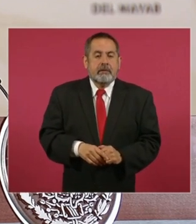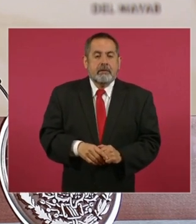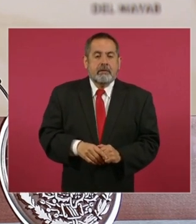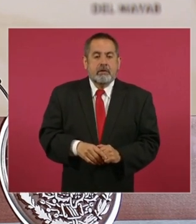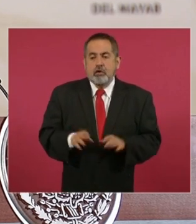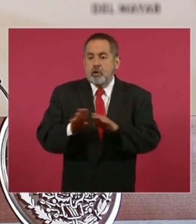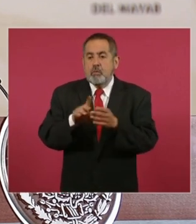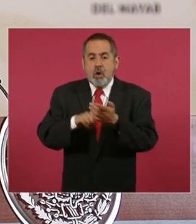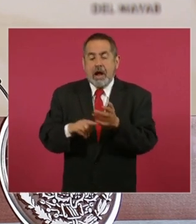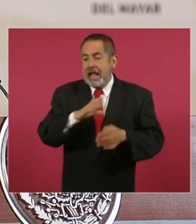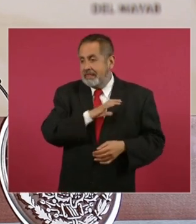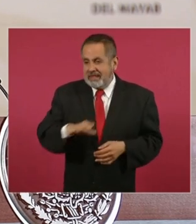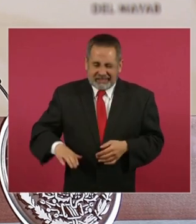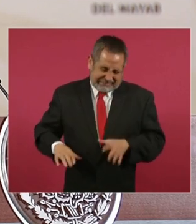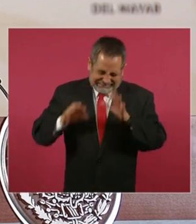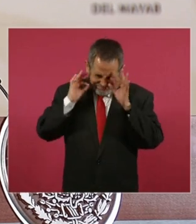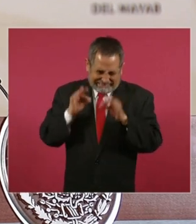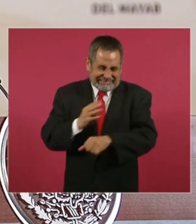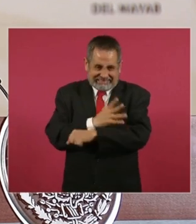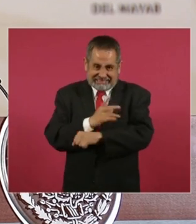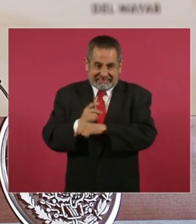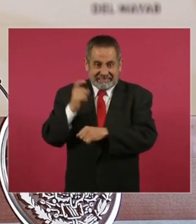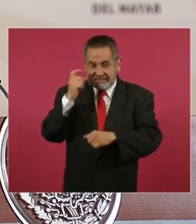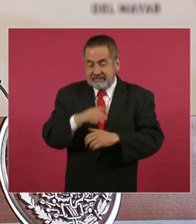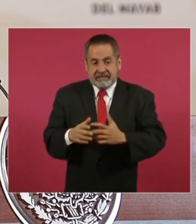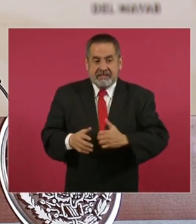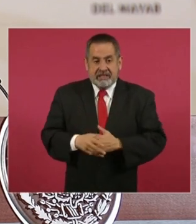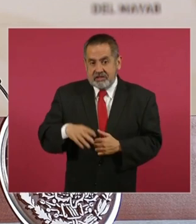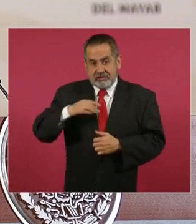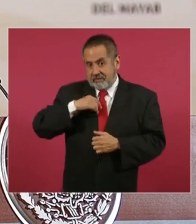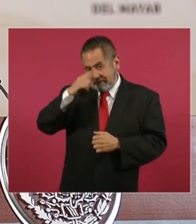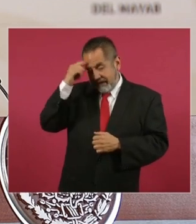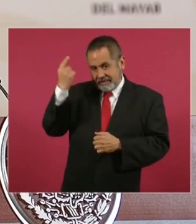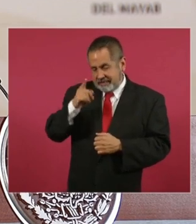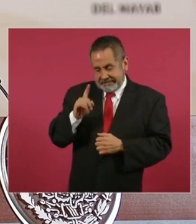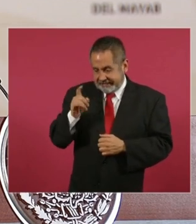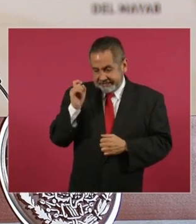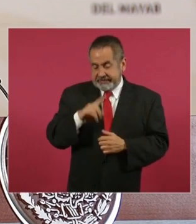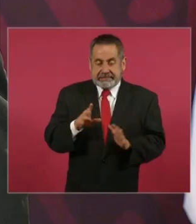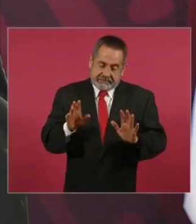conseguir candidatos, porque no era fácil.